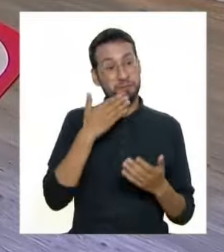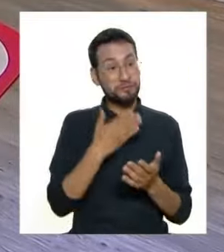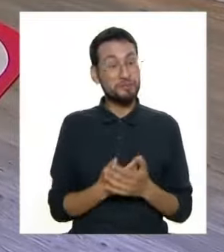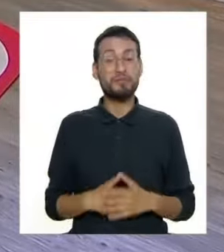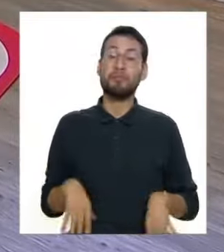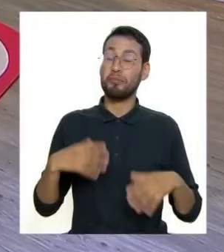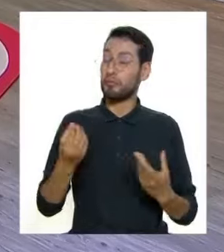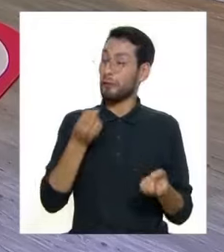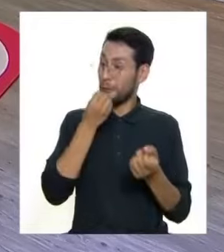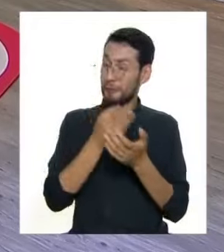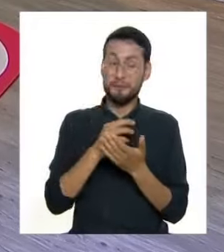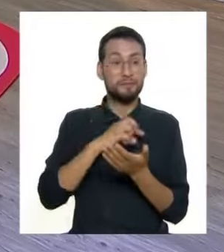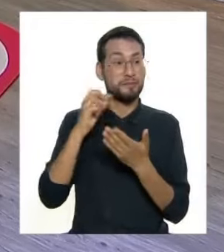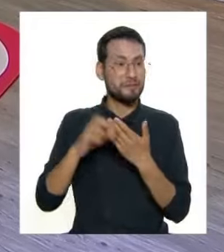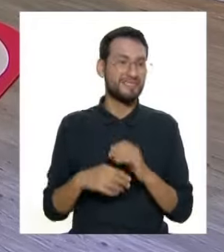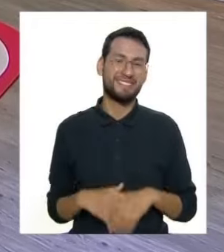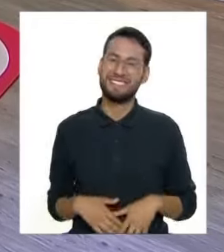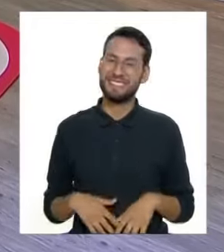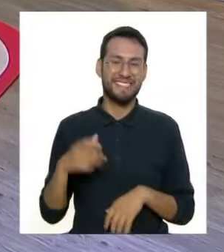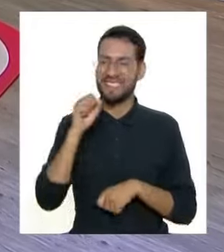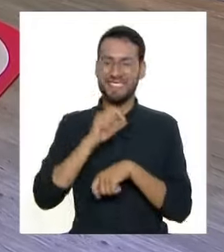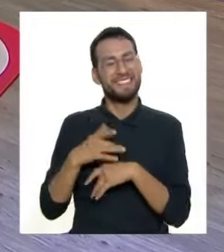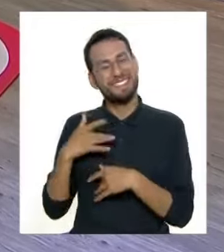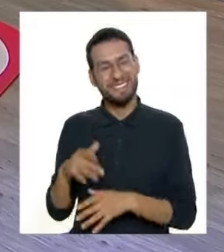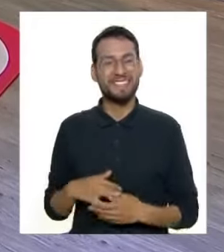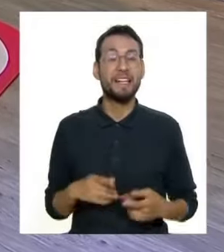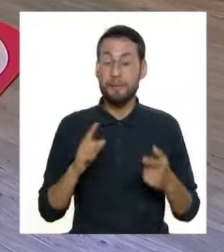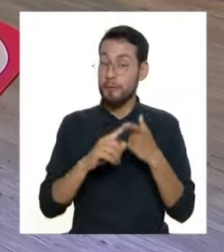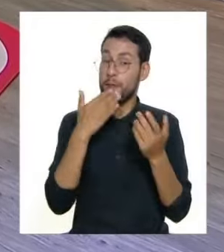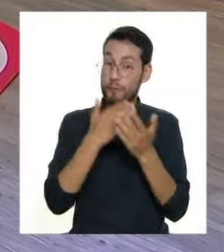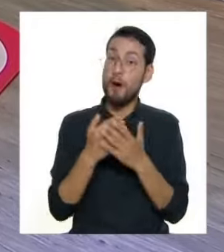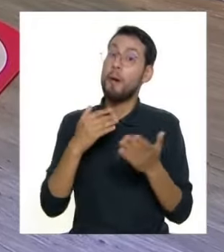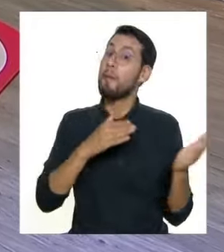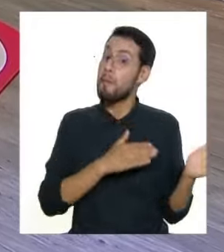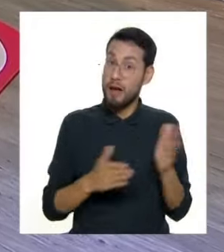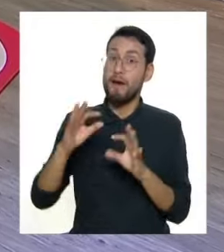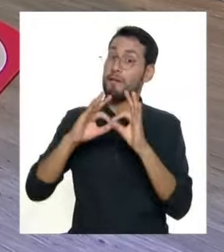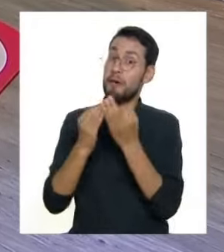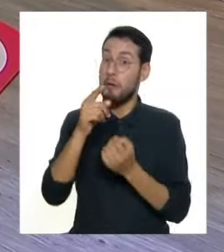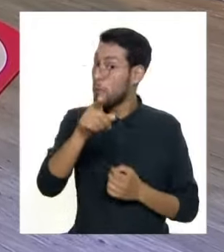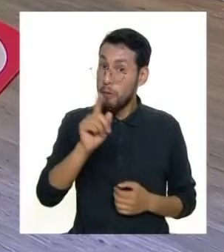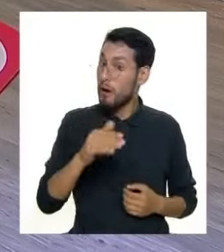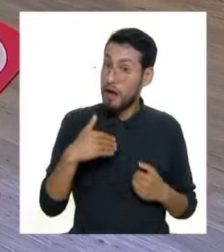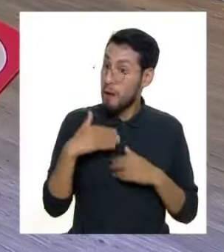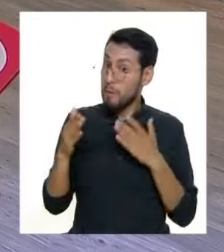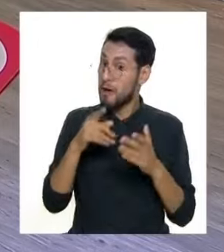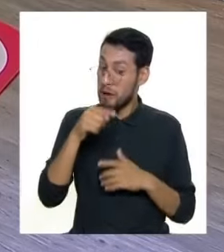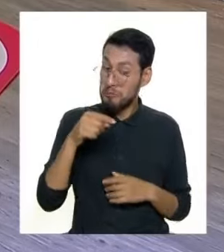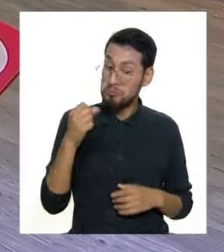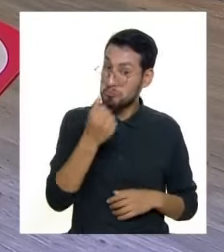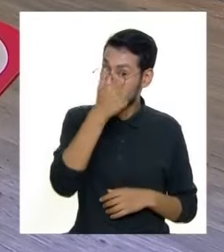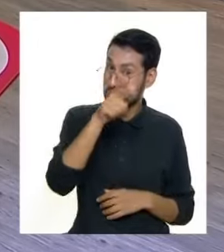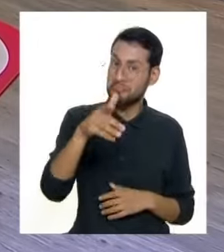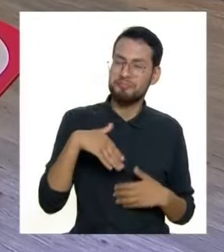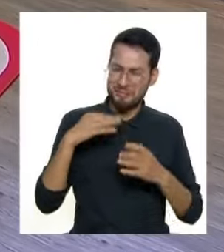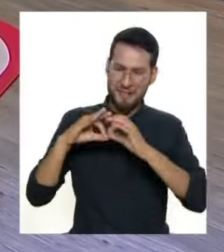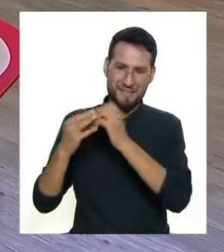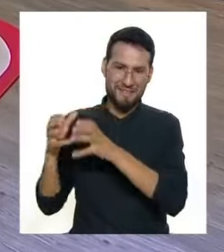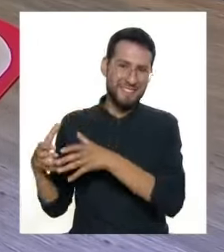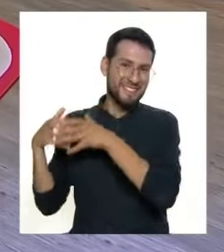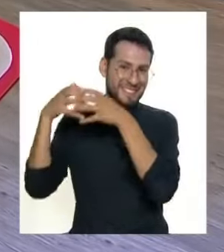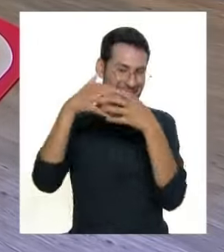un super plan, pobre Genaro, un super plan familiar. Así que si no tienes muchos planes para este fin de semana, agarra a la familia